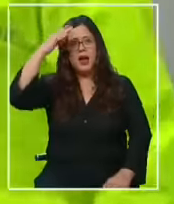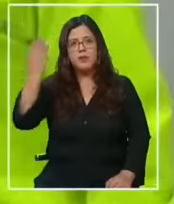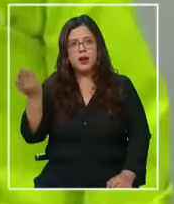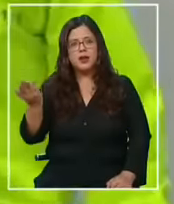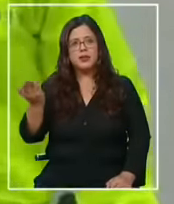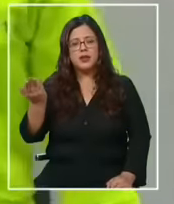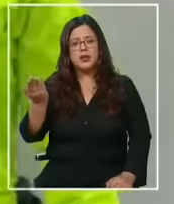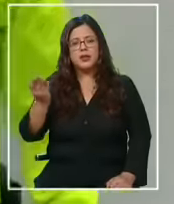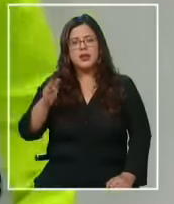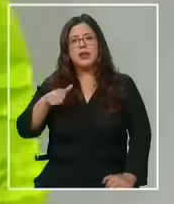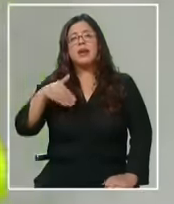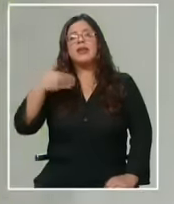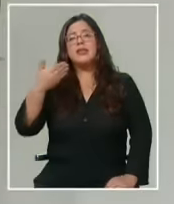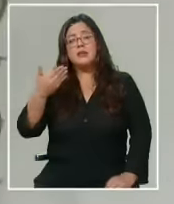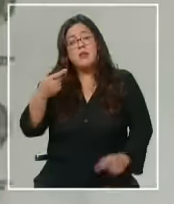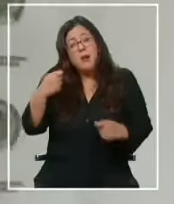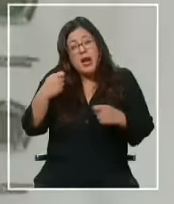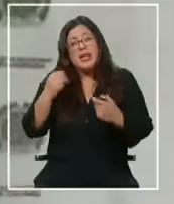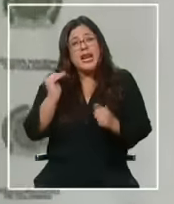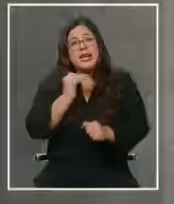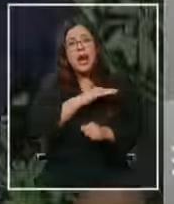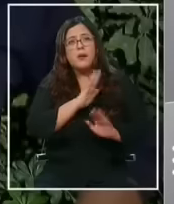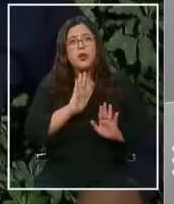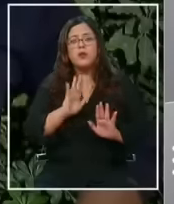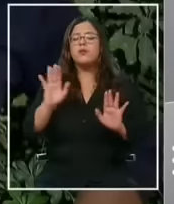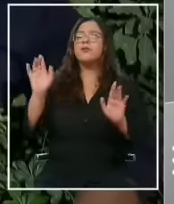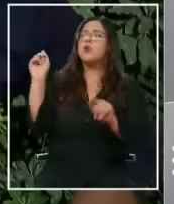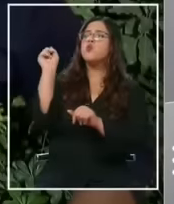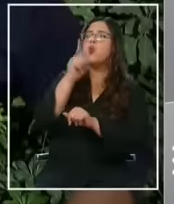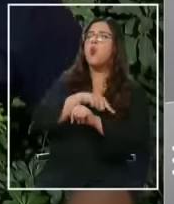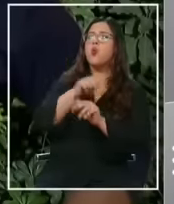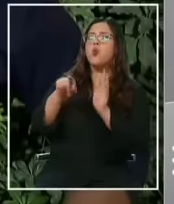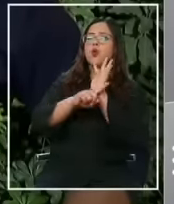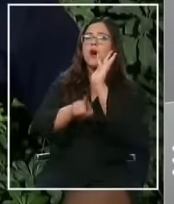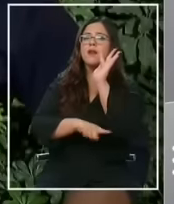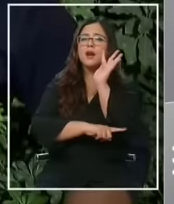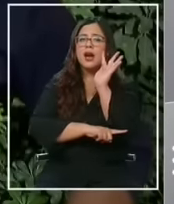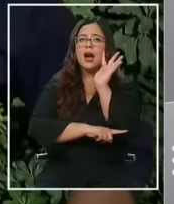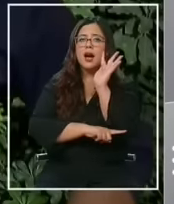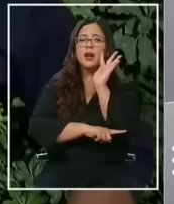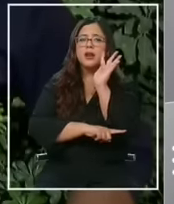veremos, procuraremos que sea lo más rápido posible. Solo para terminar, fiscal,